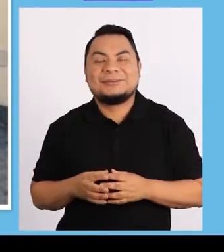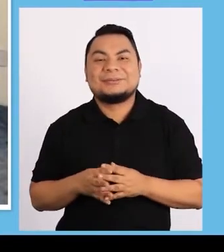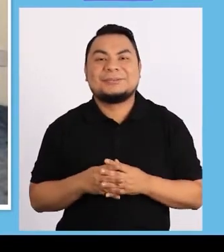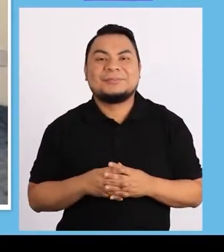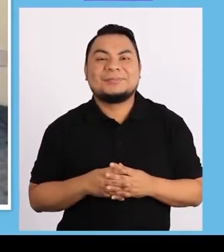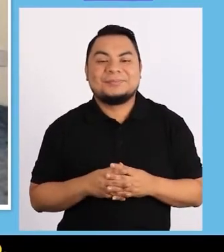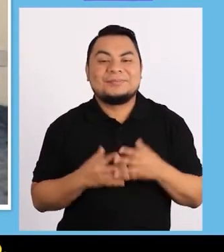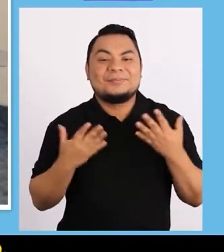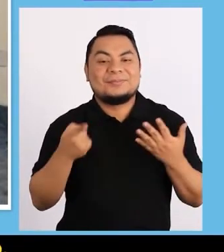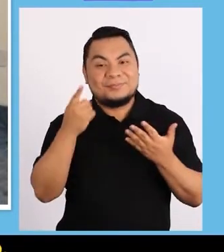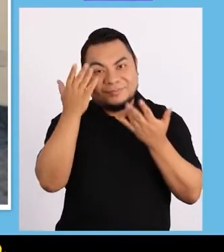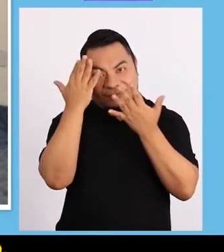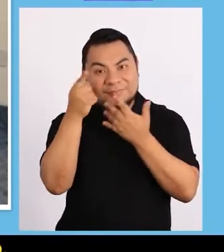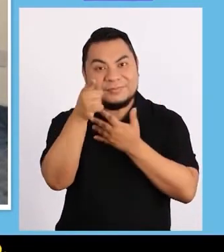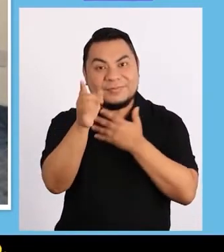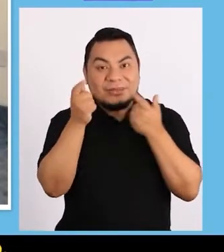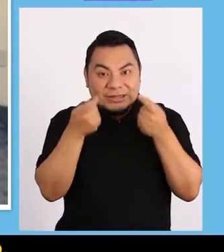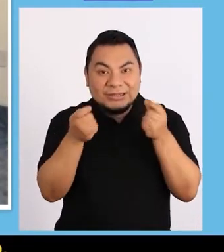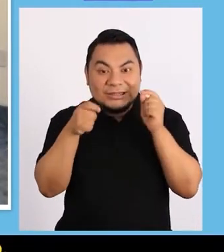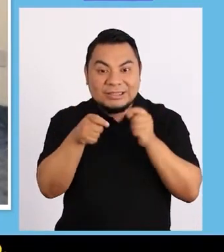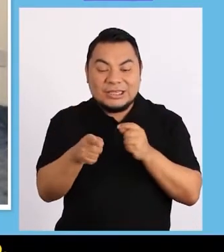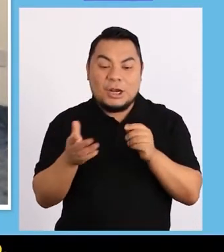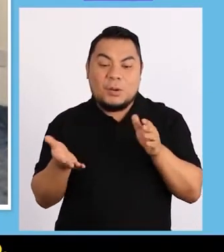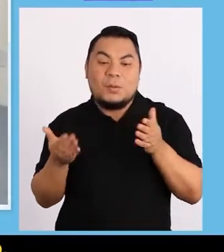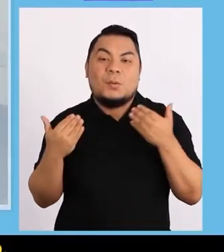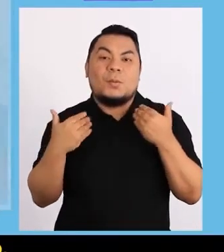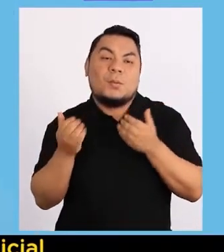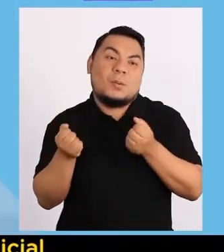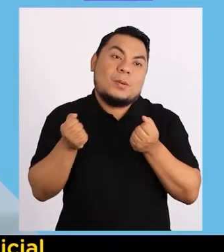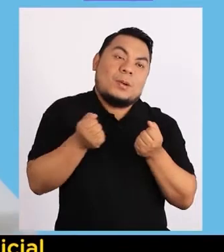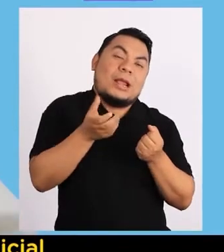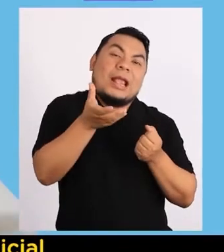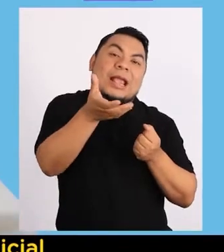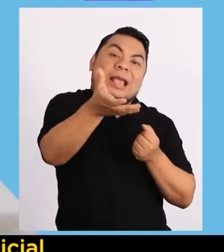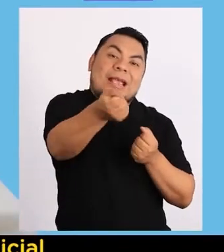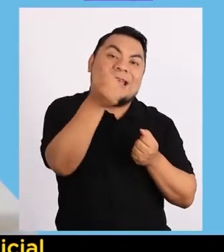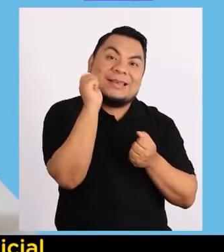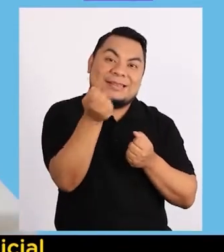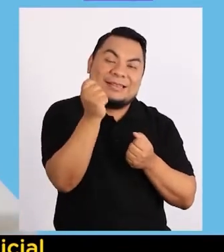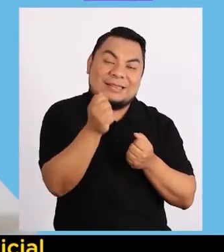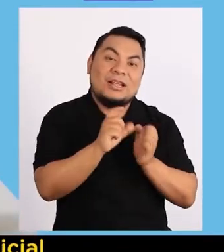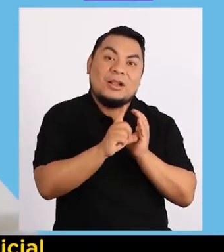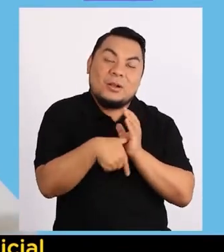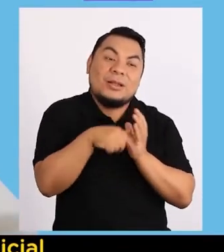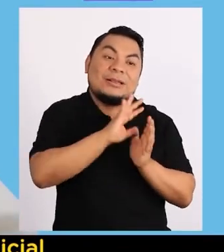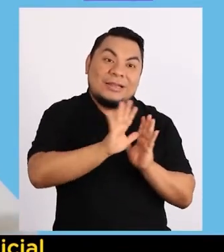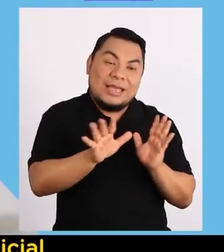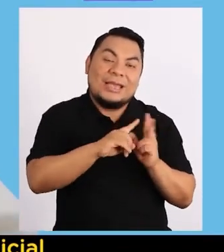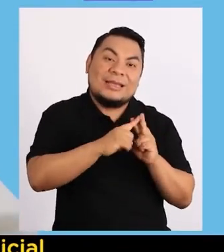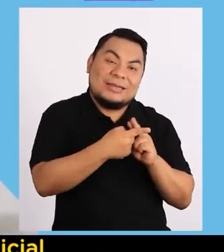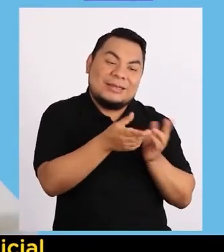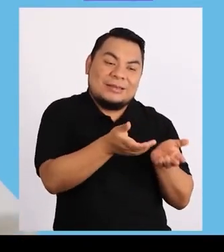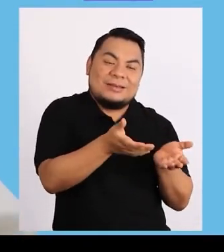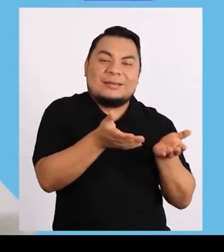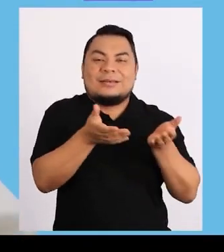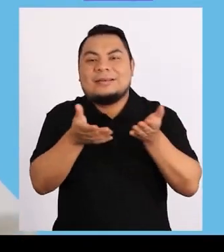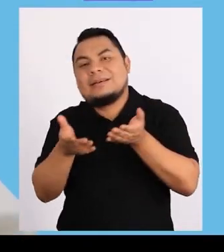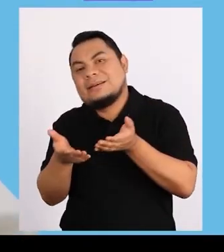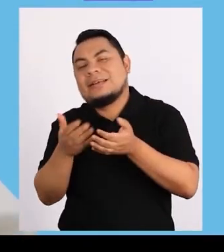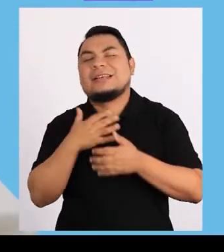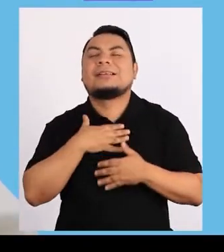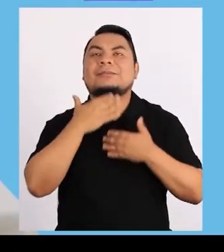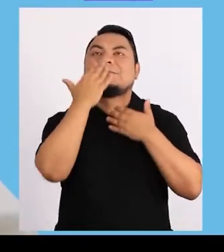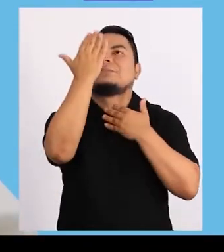tomarlo. Esperen a que intente alcanzarlo. Por último, regresen a la posición inicial